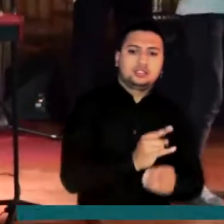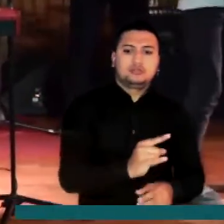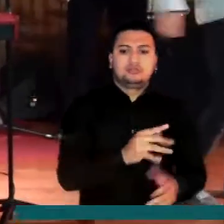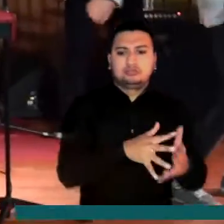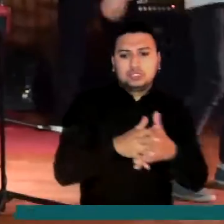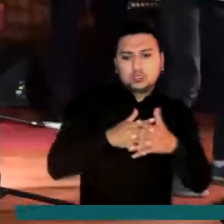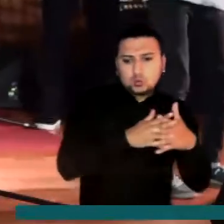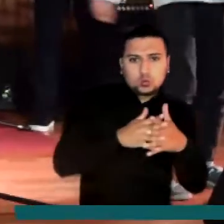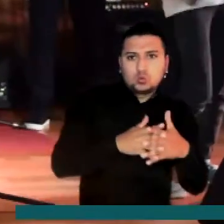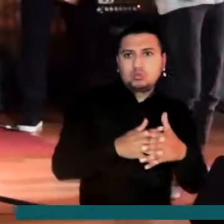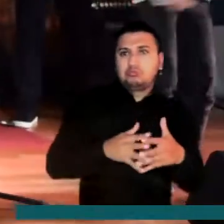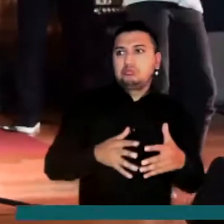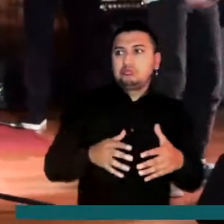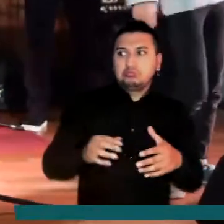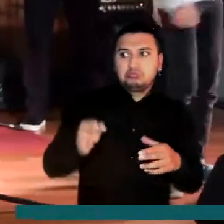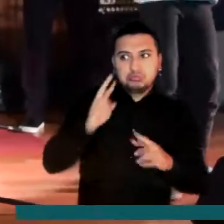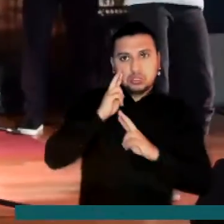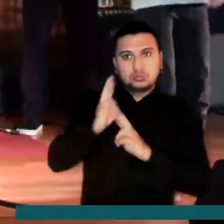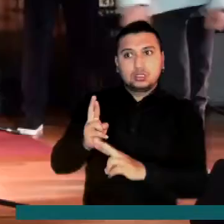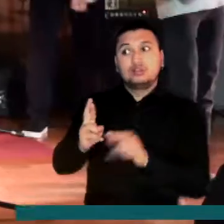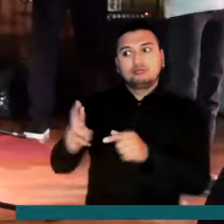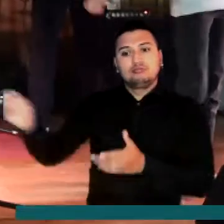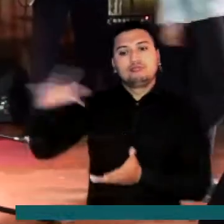se presentan en Bogotá.